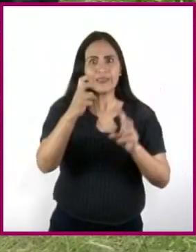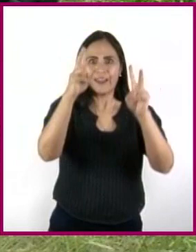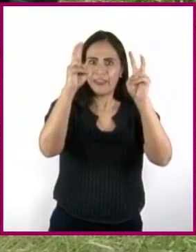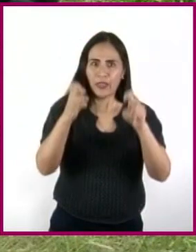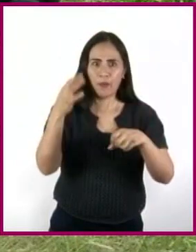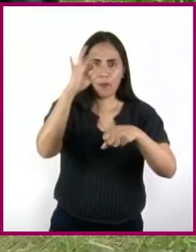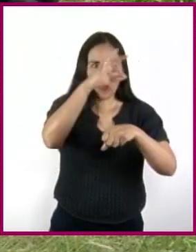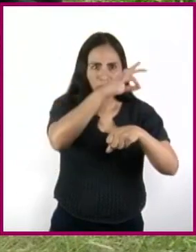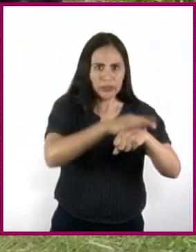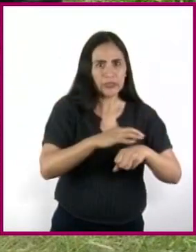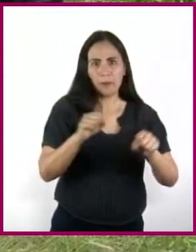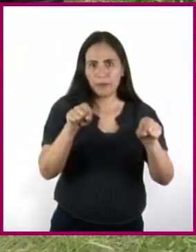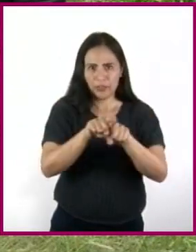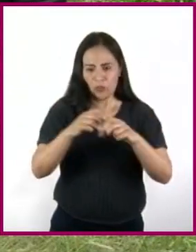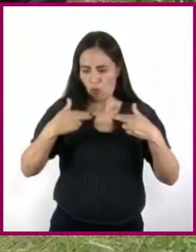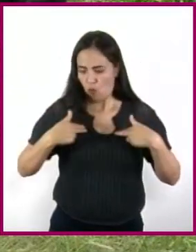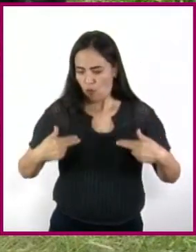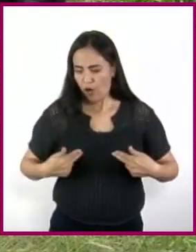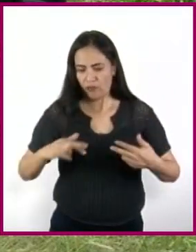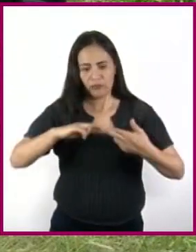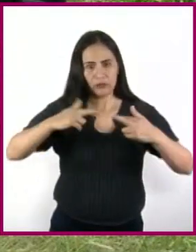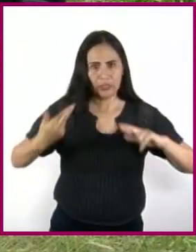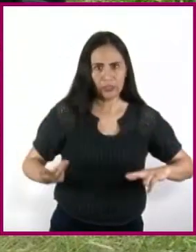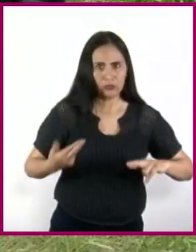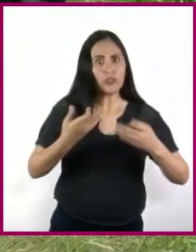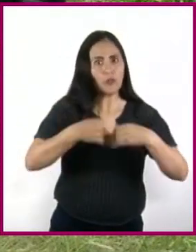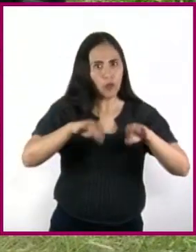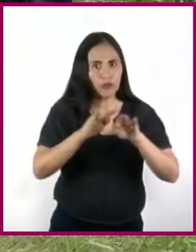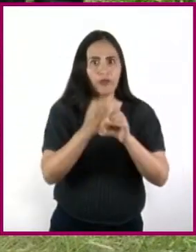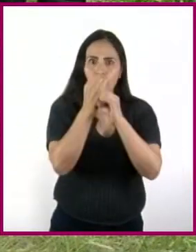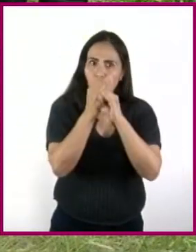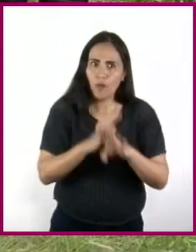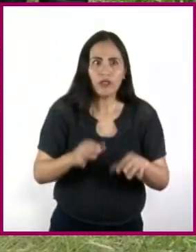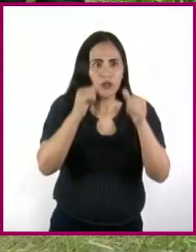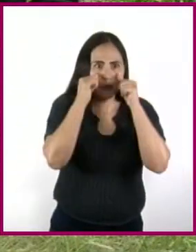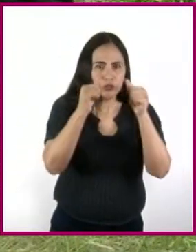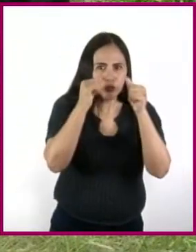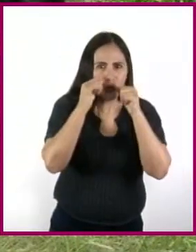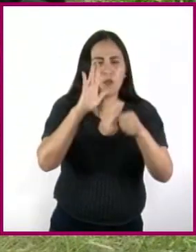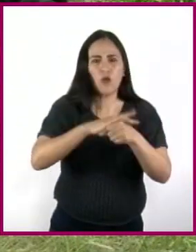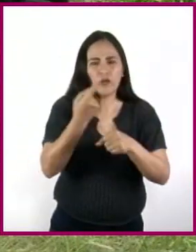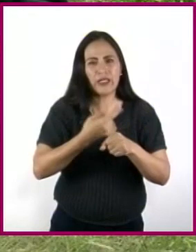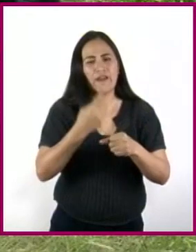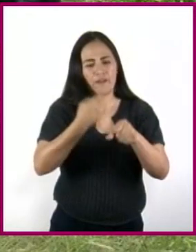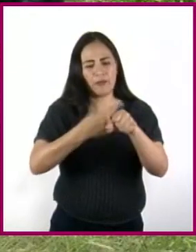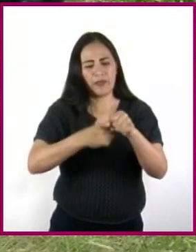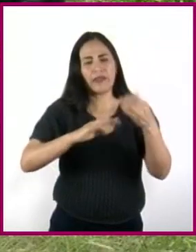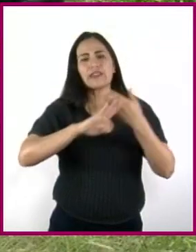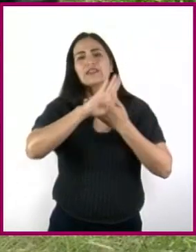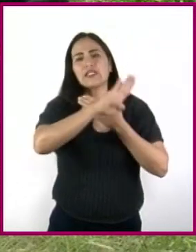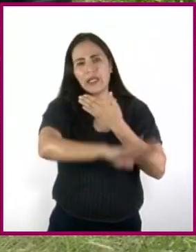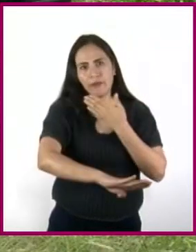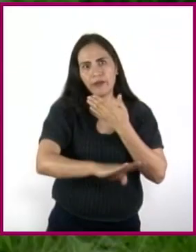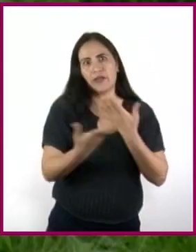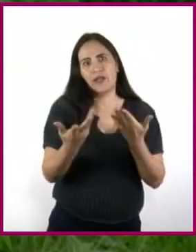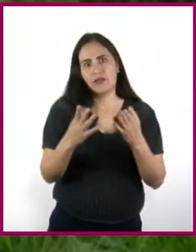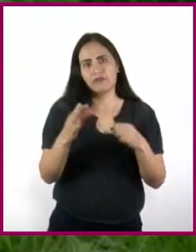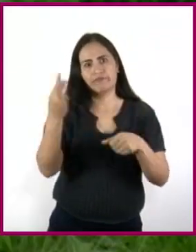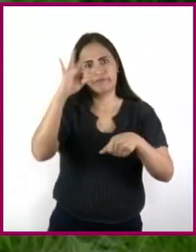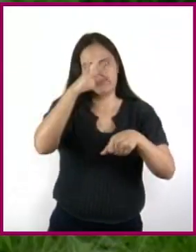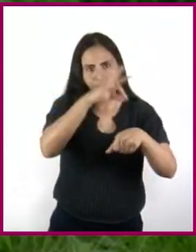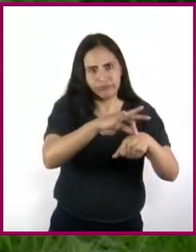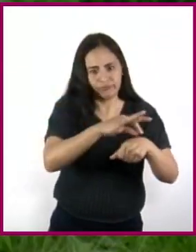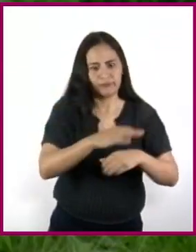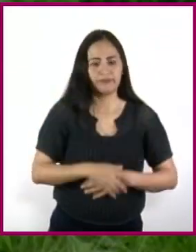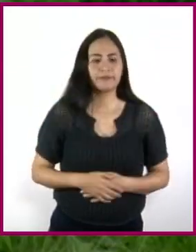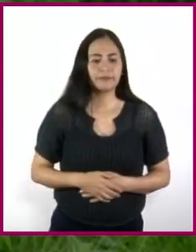su relación con el ser humano. Hay que estar al tanto de este tipo de información porque nos ayuda a prevenir enfermedades causadas por los piquetes.